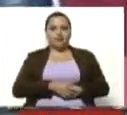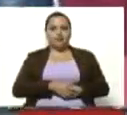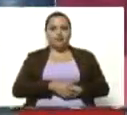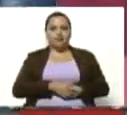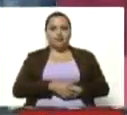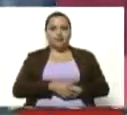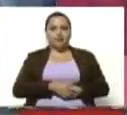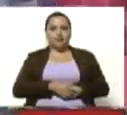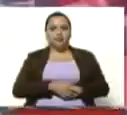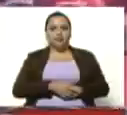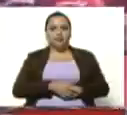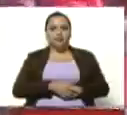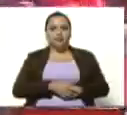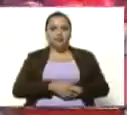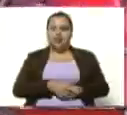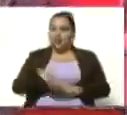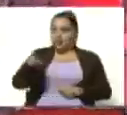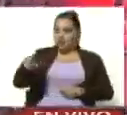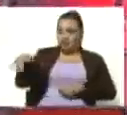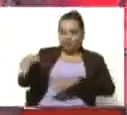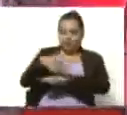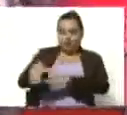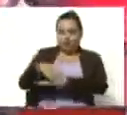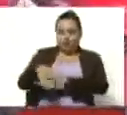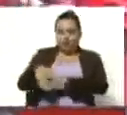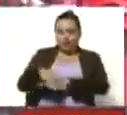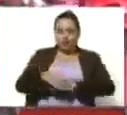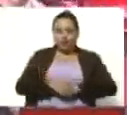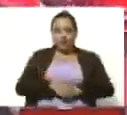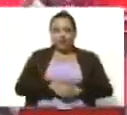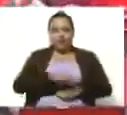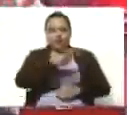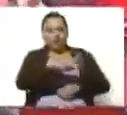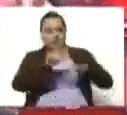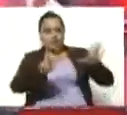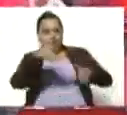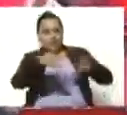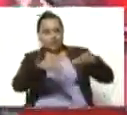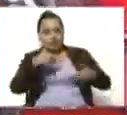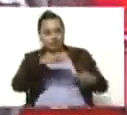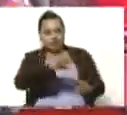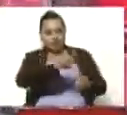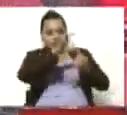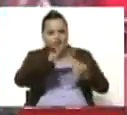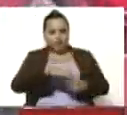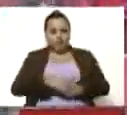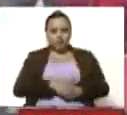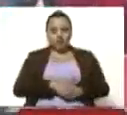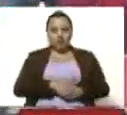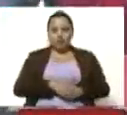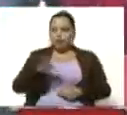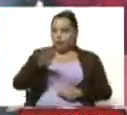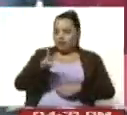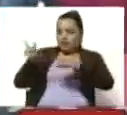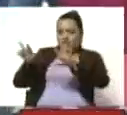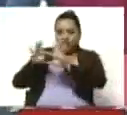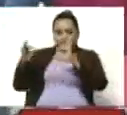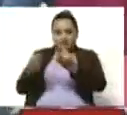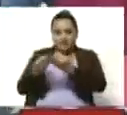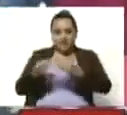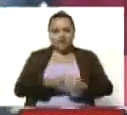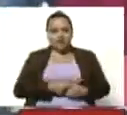1.105 en la calle en tu calle 47 47 familias